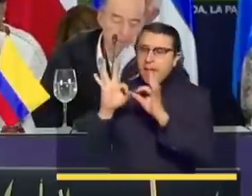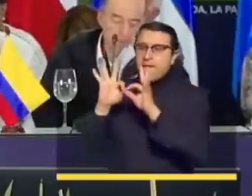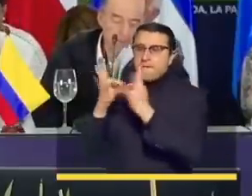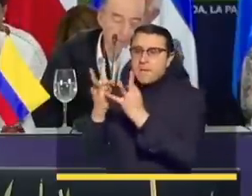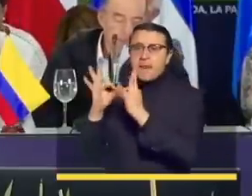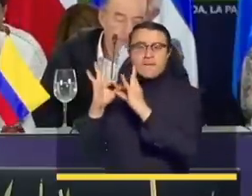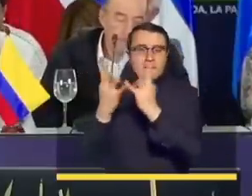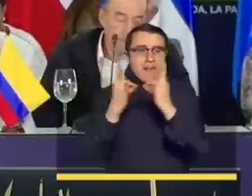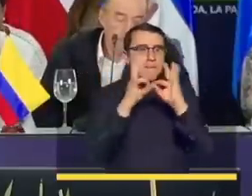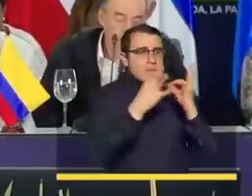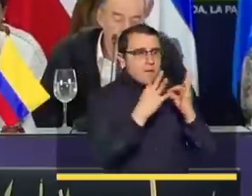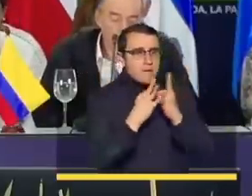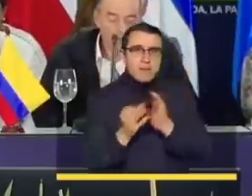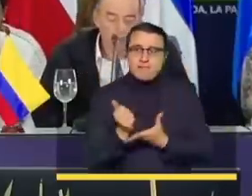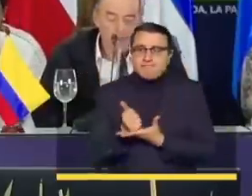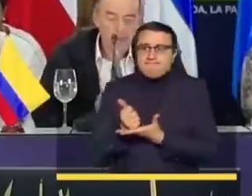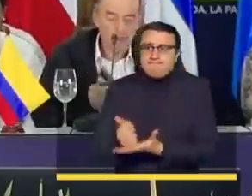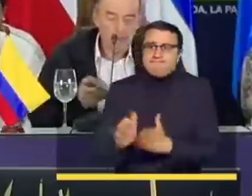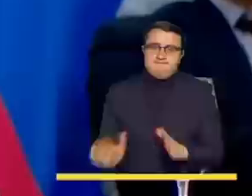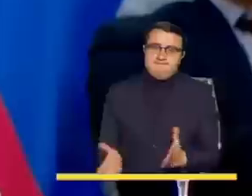Y lo otro que es también